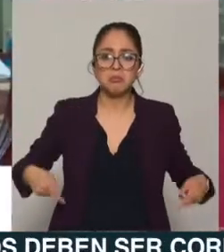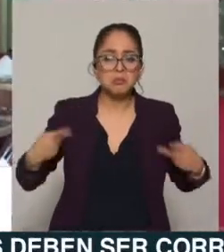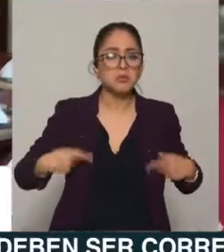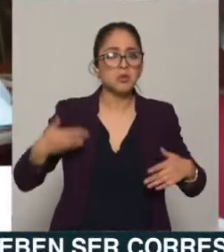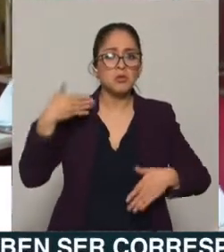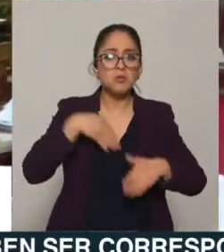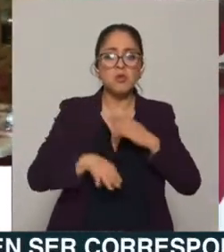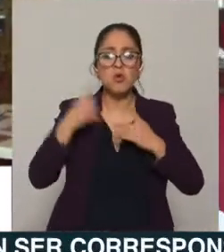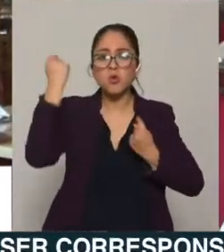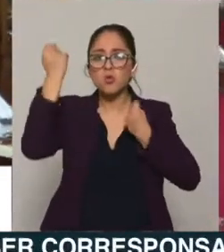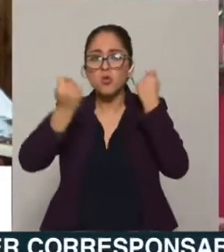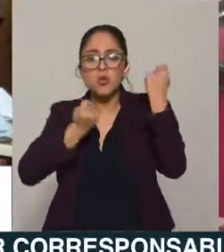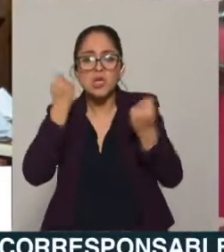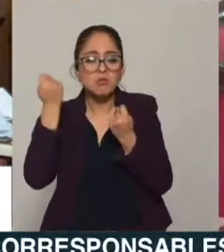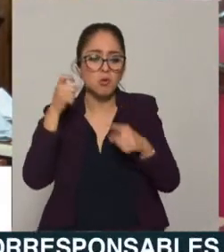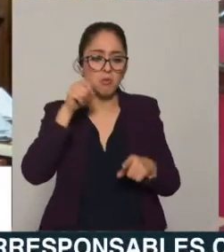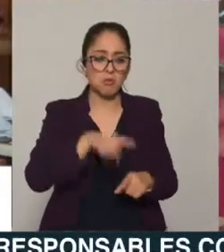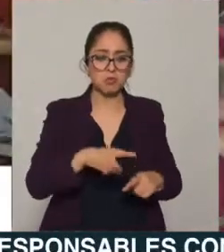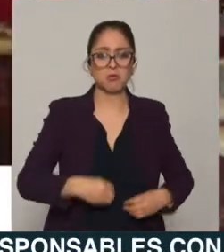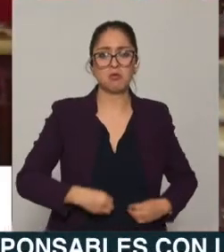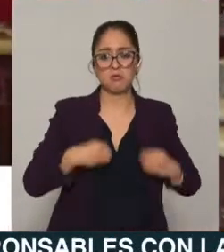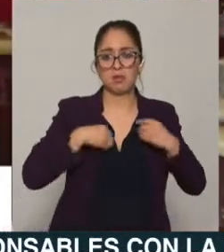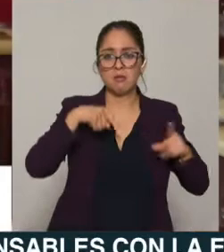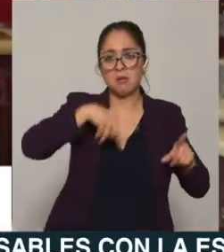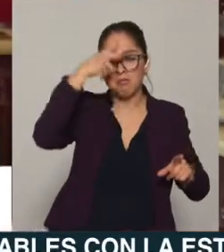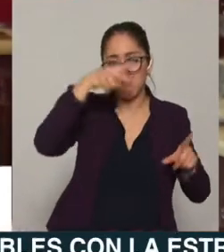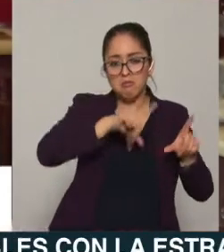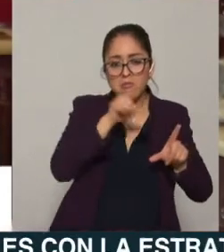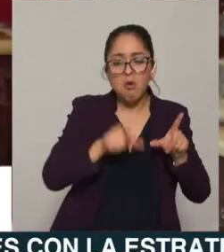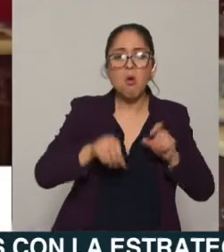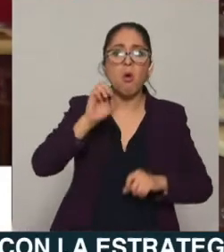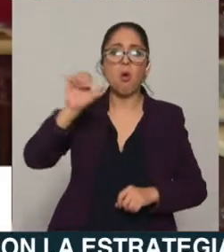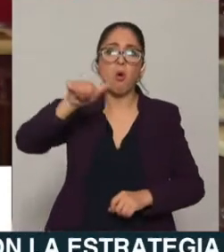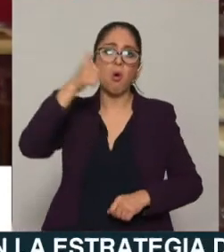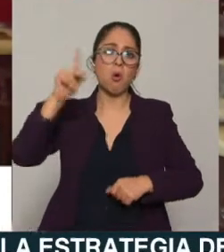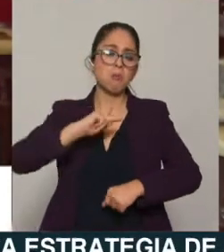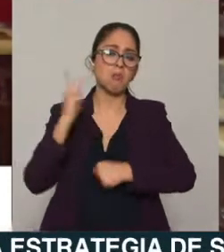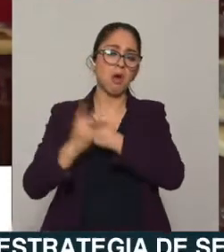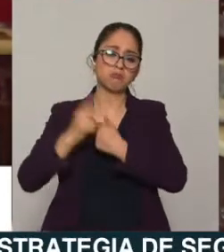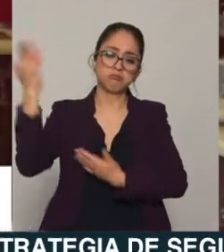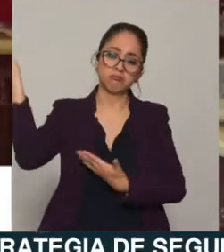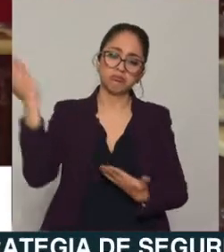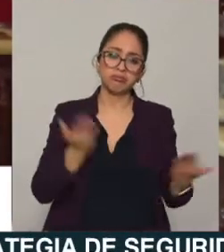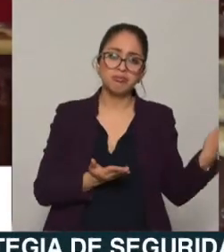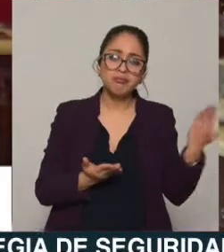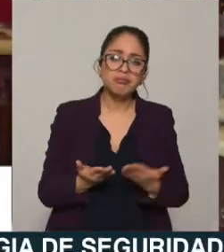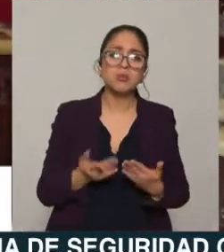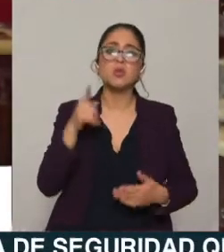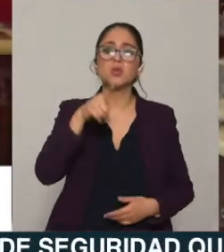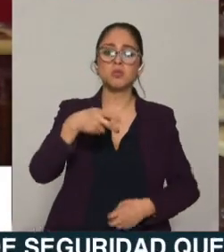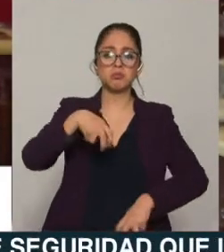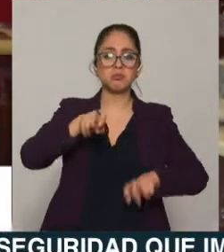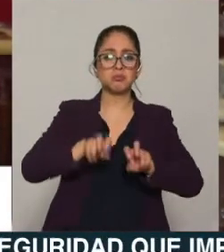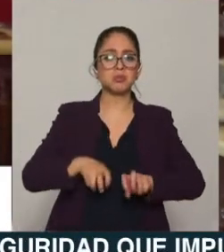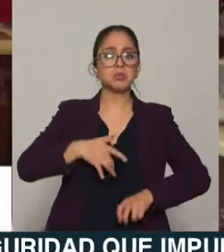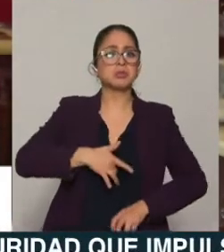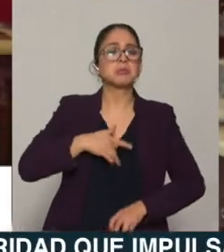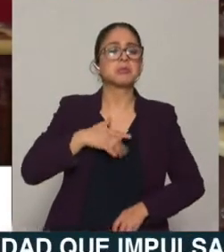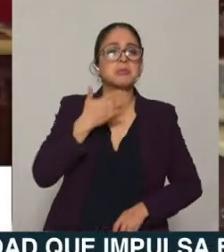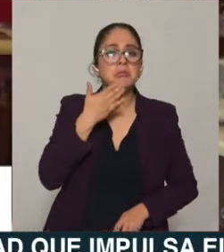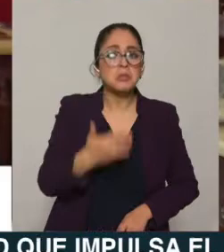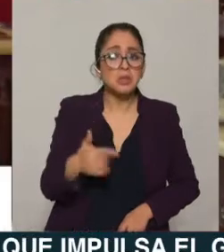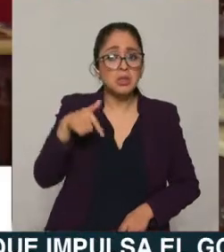todo el turismo, tanto nacional como internacional, a pasar un rato agradable en este lugar que